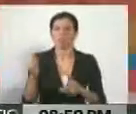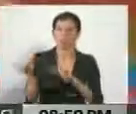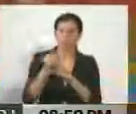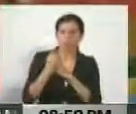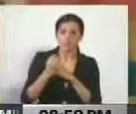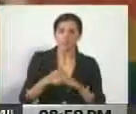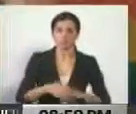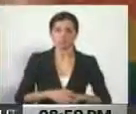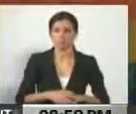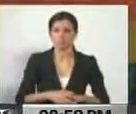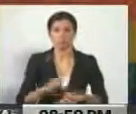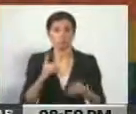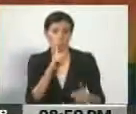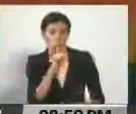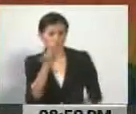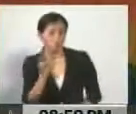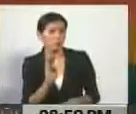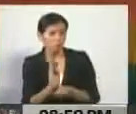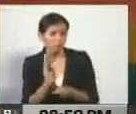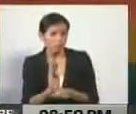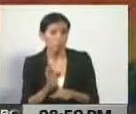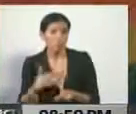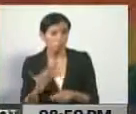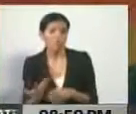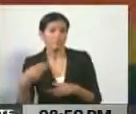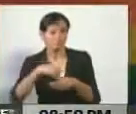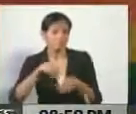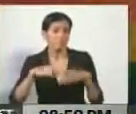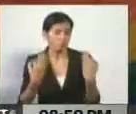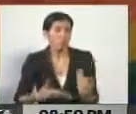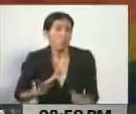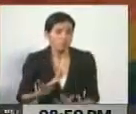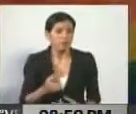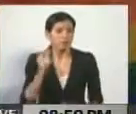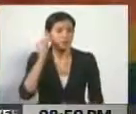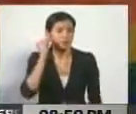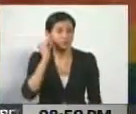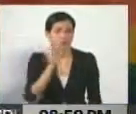Respetémoslo, porque uno de ellos puede ser parte de nuestra familia. Nayfer Suárez, La Noticia.